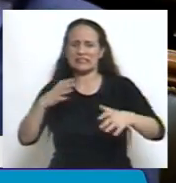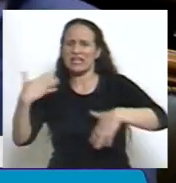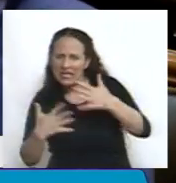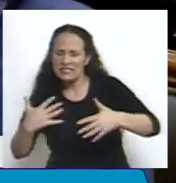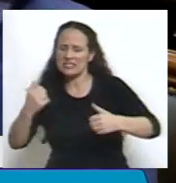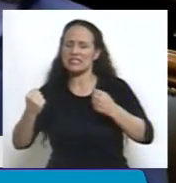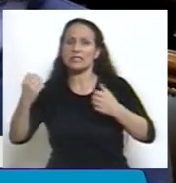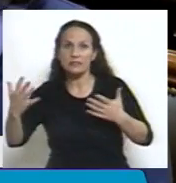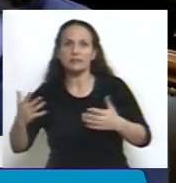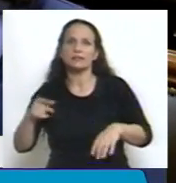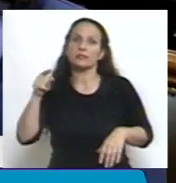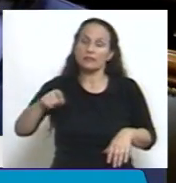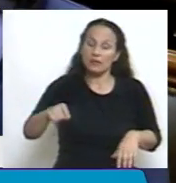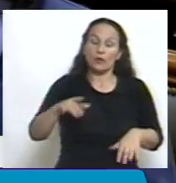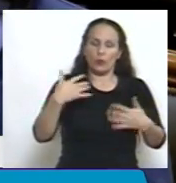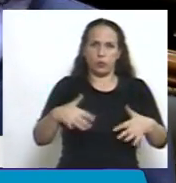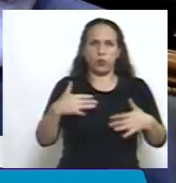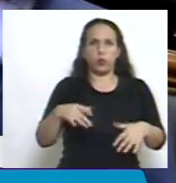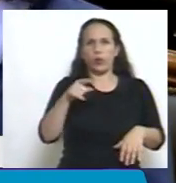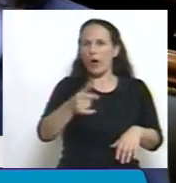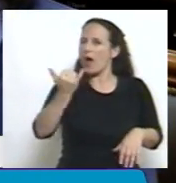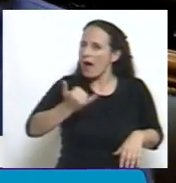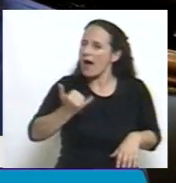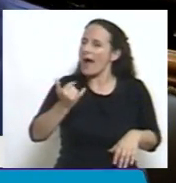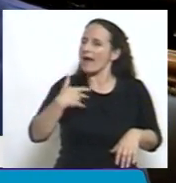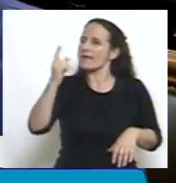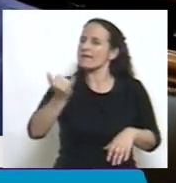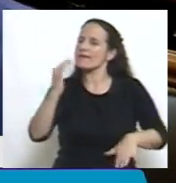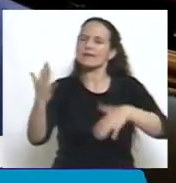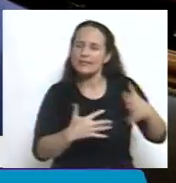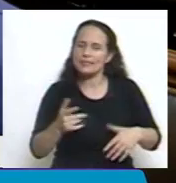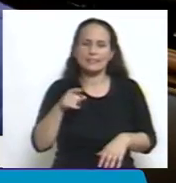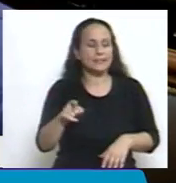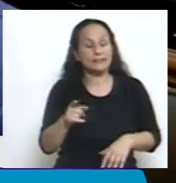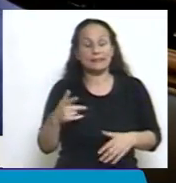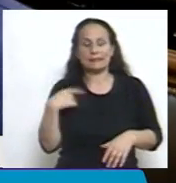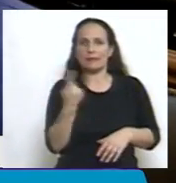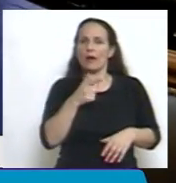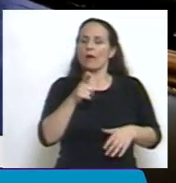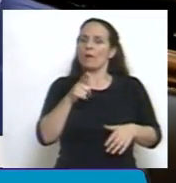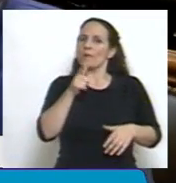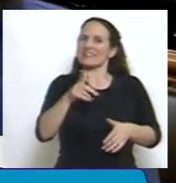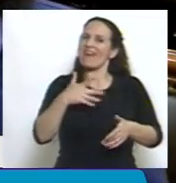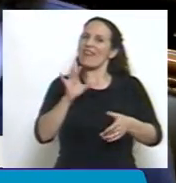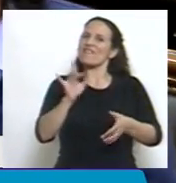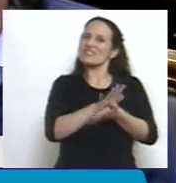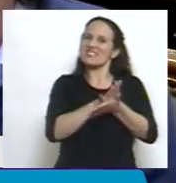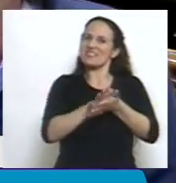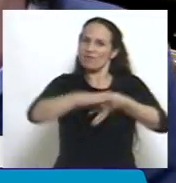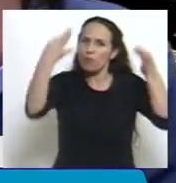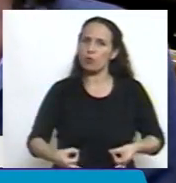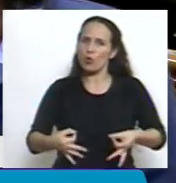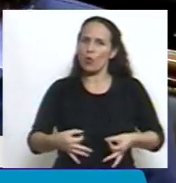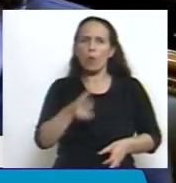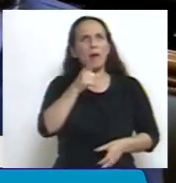lo peor de la naturaleza de nuestra economía, que tiene crisis recurrentes de las cuales parecemos no saber escapar. No podemos construir, pareciera,